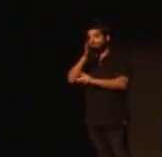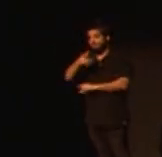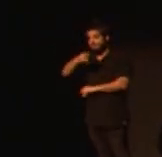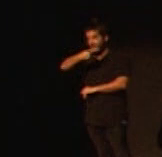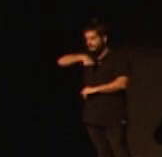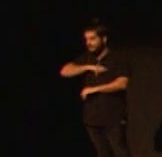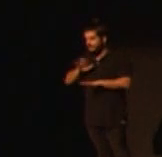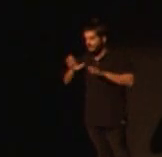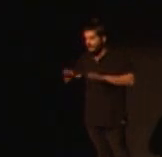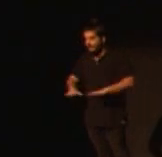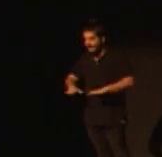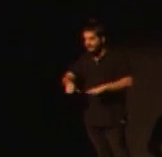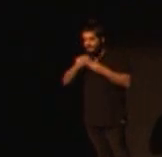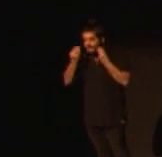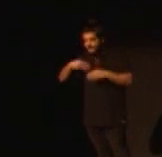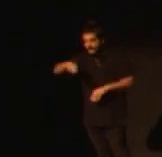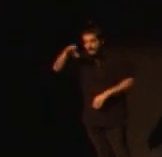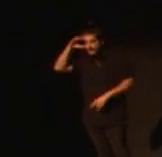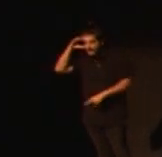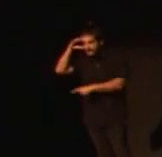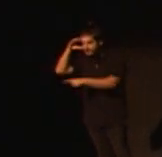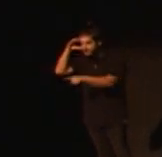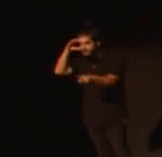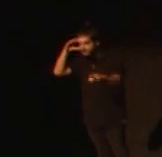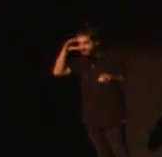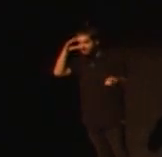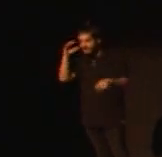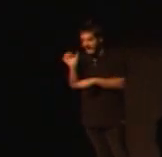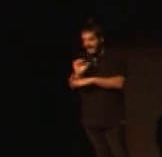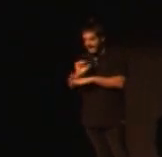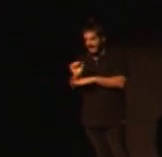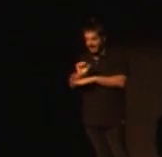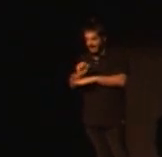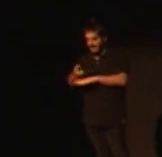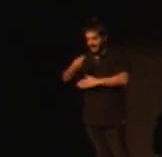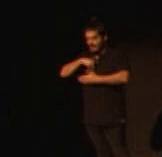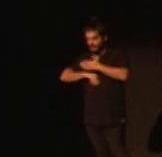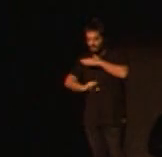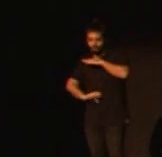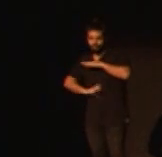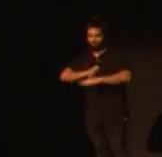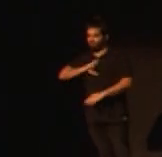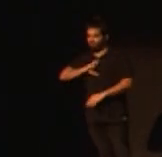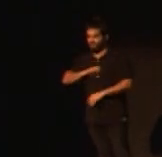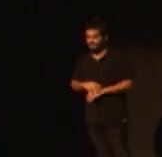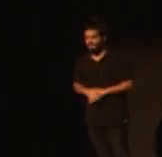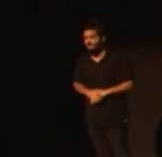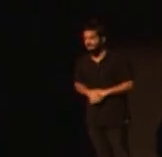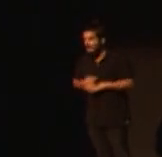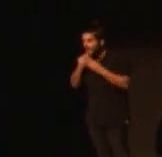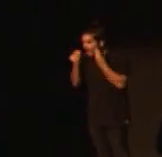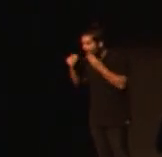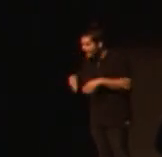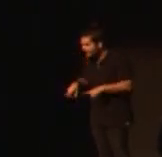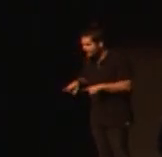historia, nos estamos cargando de la energía que necesitamos para continuar. Ah, vale, Laura. Historias de personas como tú